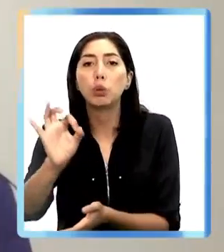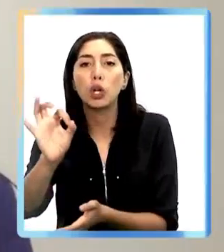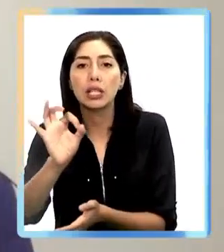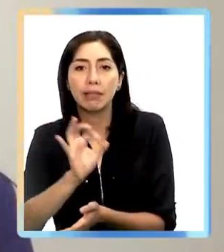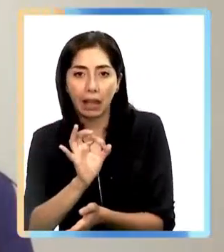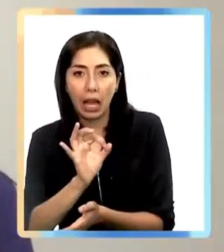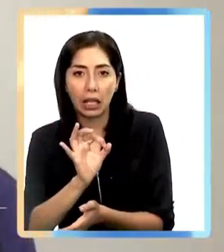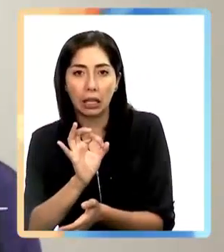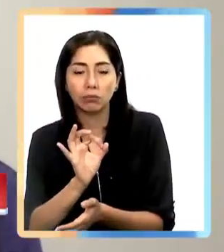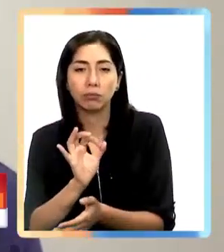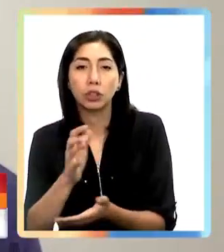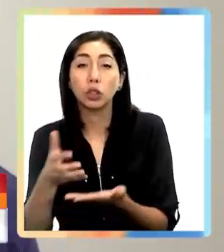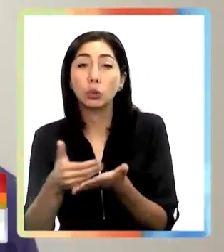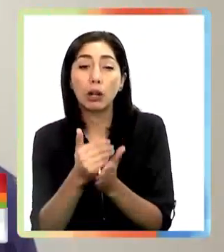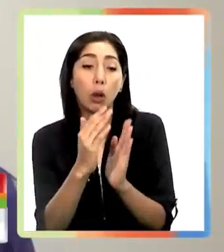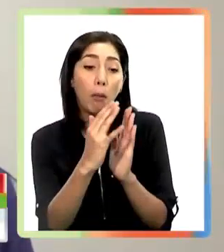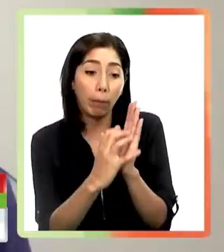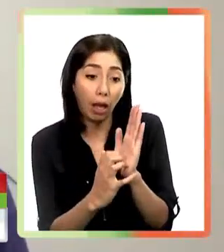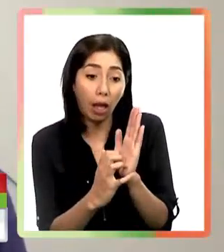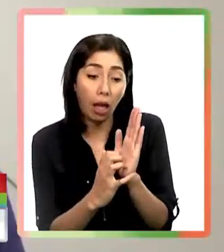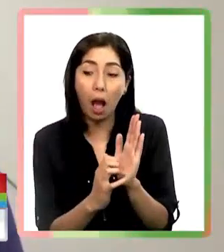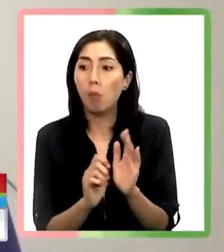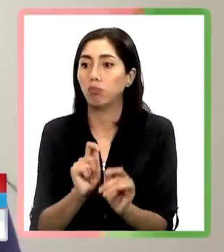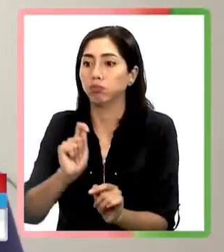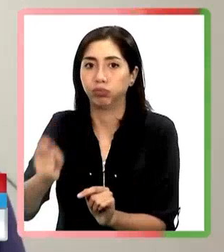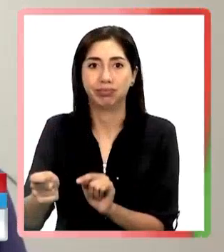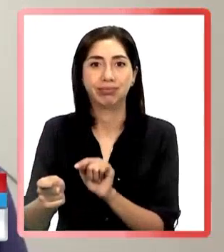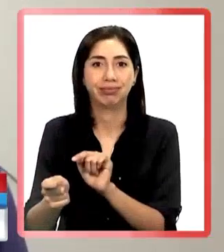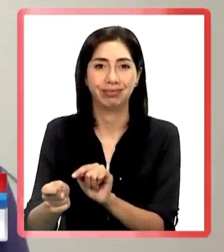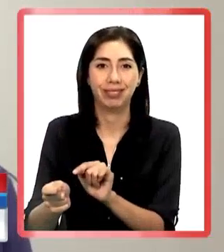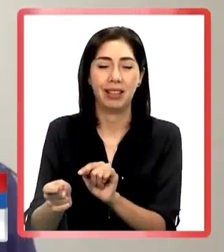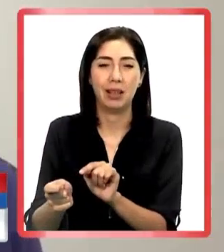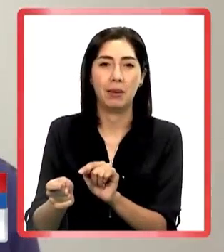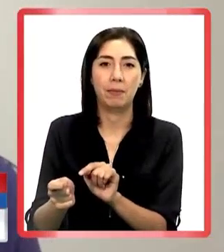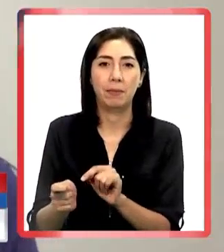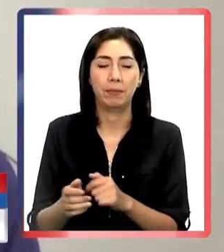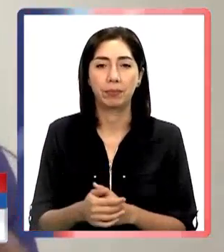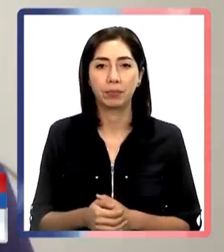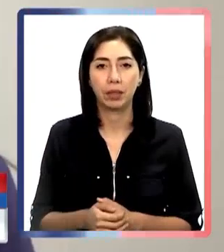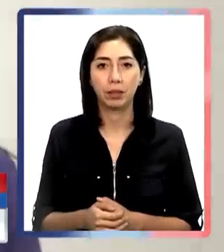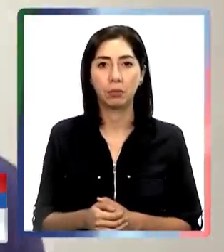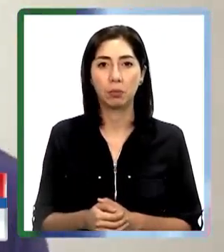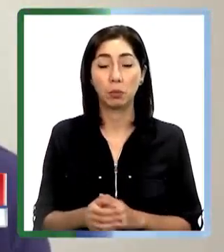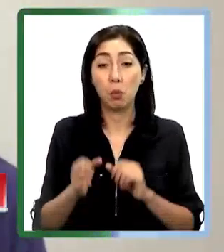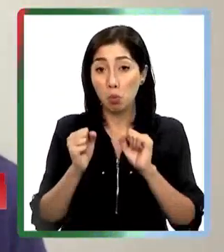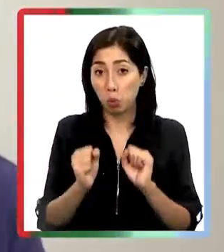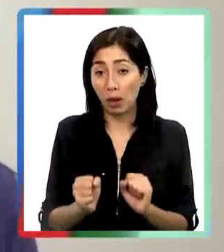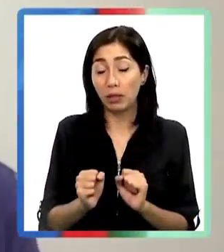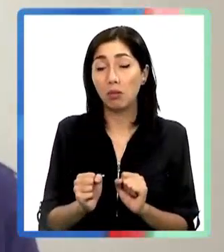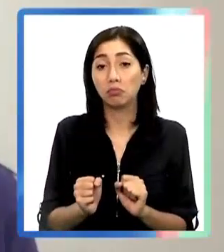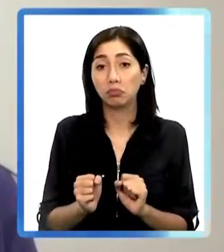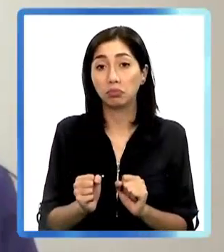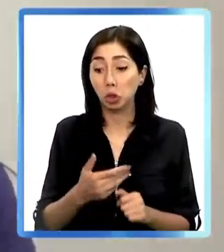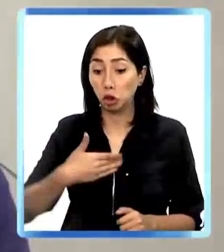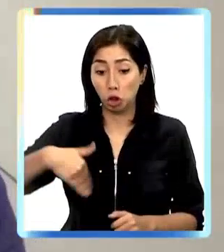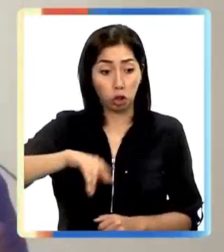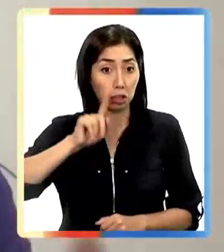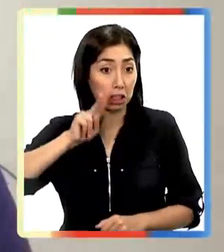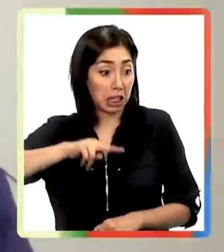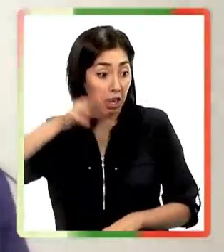de cotización dentro de lo que pagamos para el aseguramiento de salud, que permita cubrir, nos toque o no vivir con una enfermedad